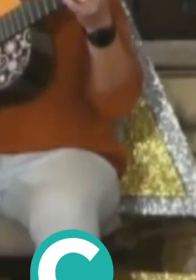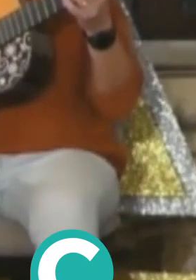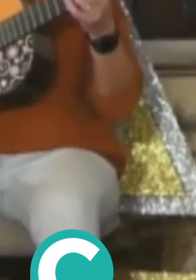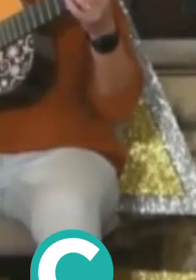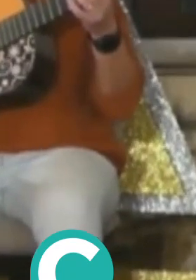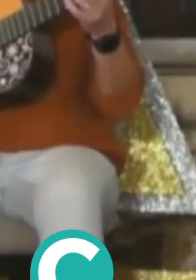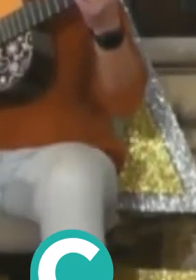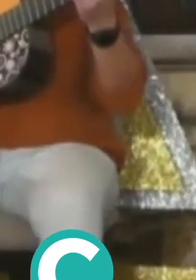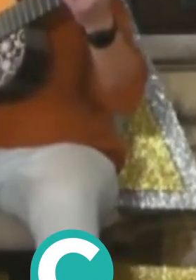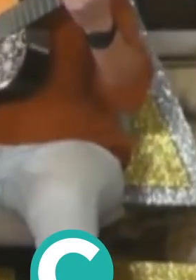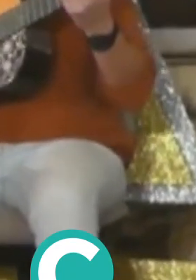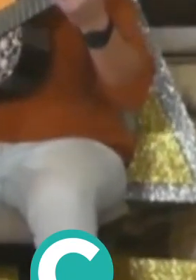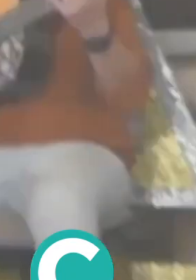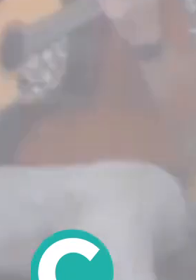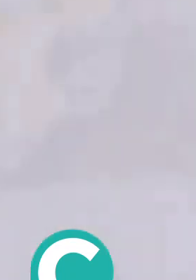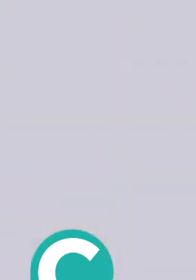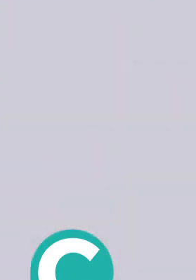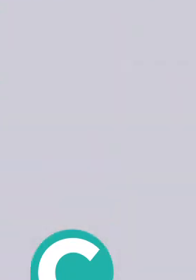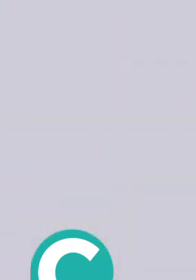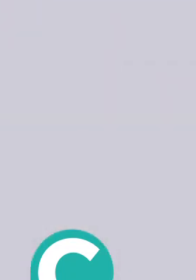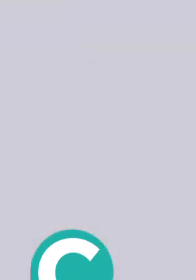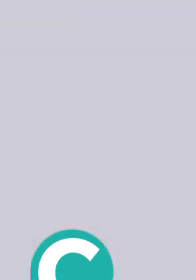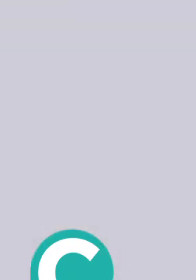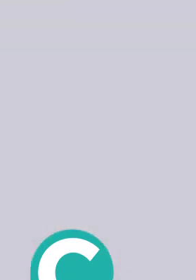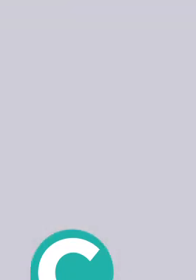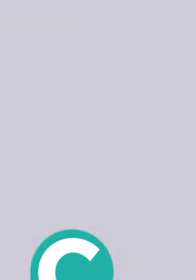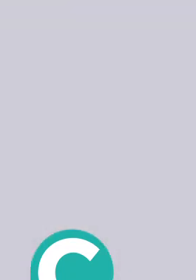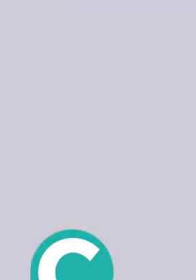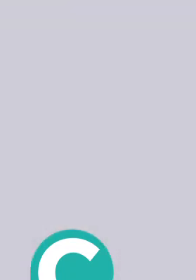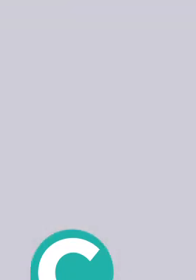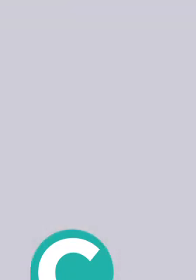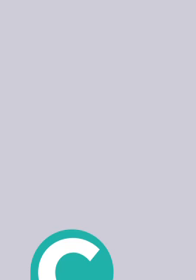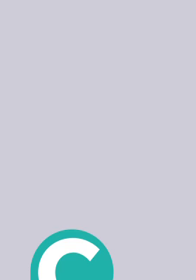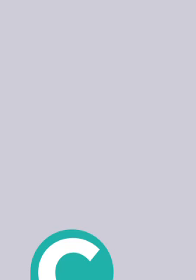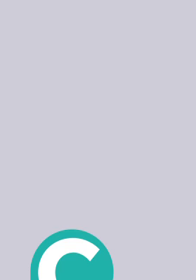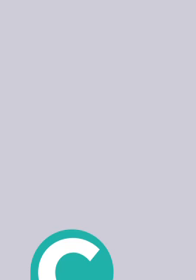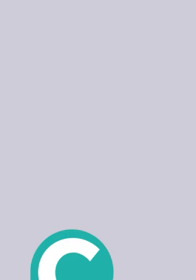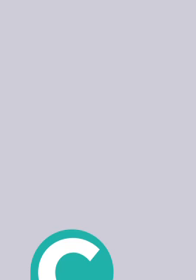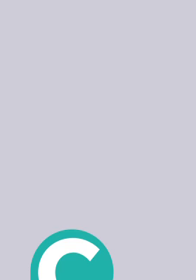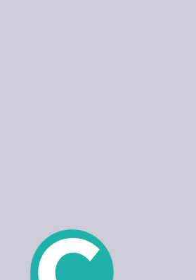Cádiz del alma.